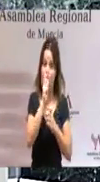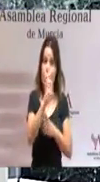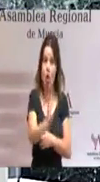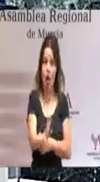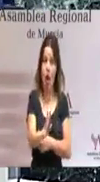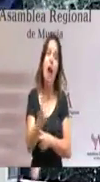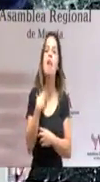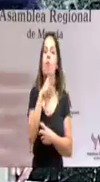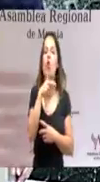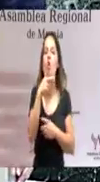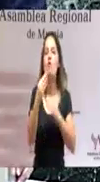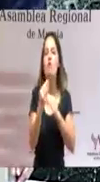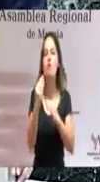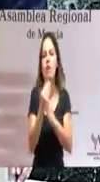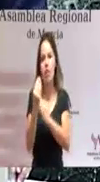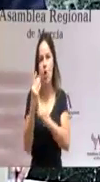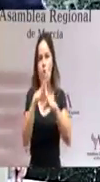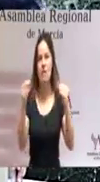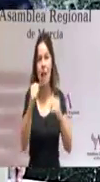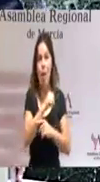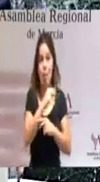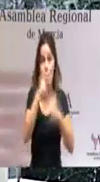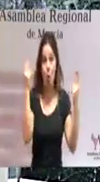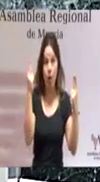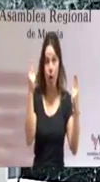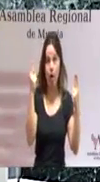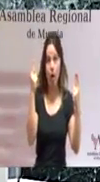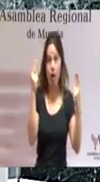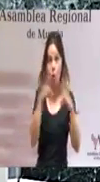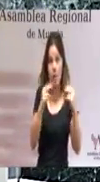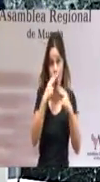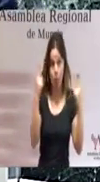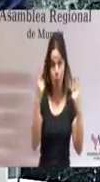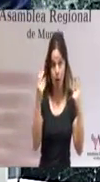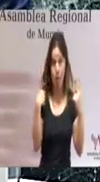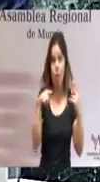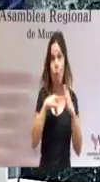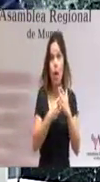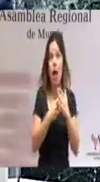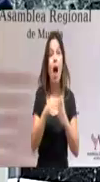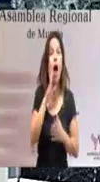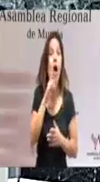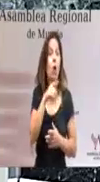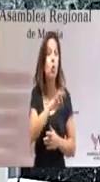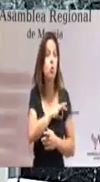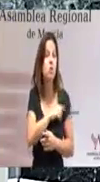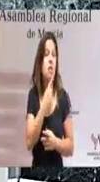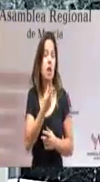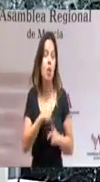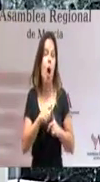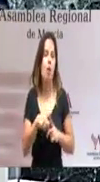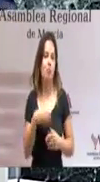plurianual de financiación de las universidades públicas, sobre el cual usted pues ha sacado